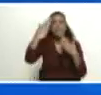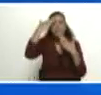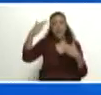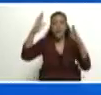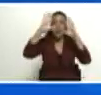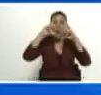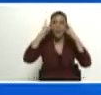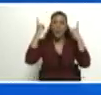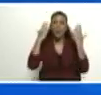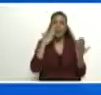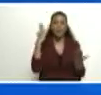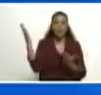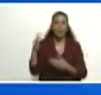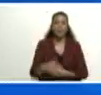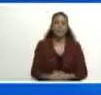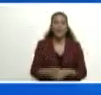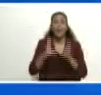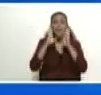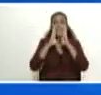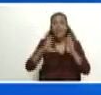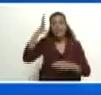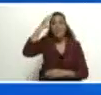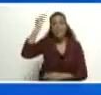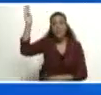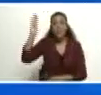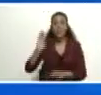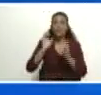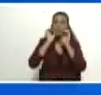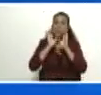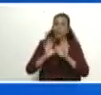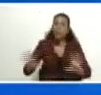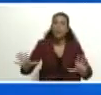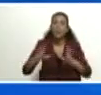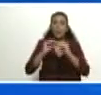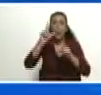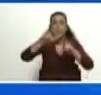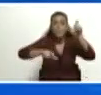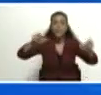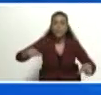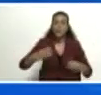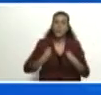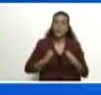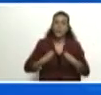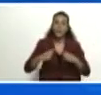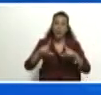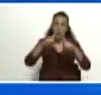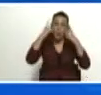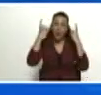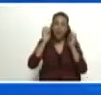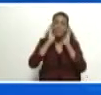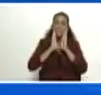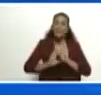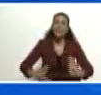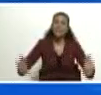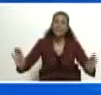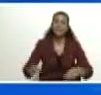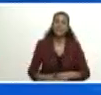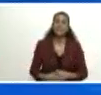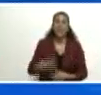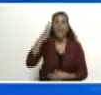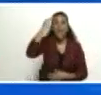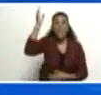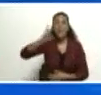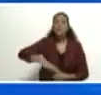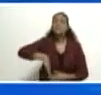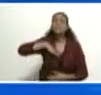vale. Bendiciones también para La Guaira y todo su pueblo. Bendiciones. Que Dios colme